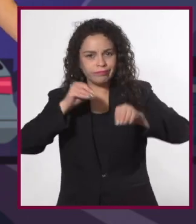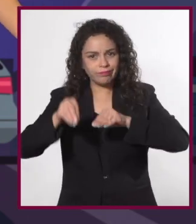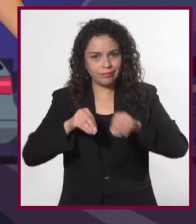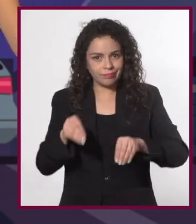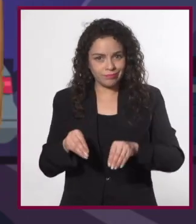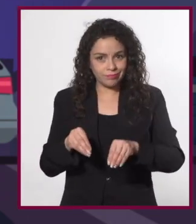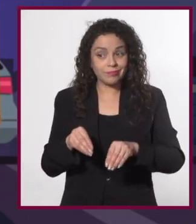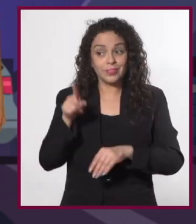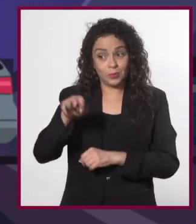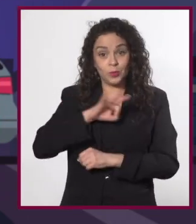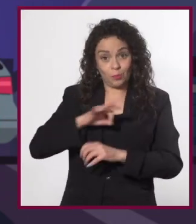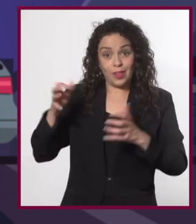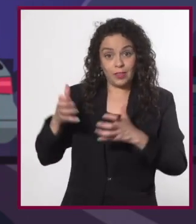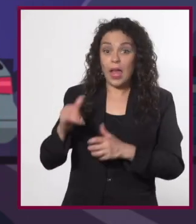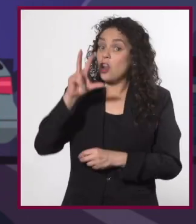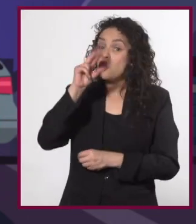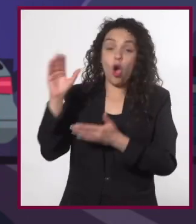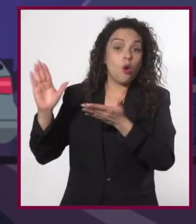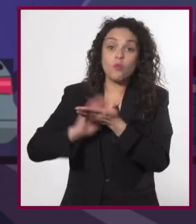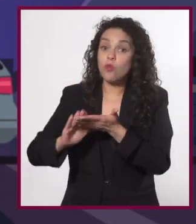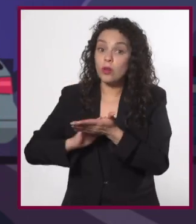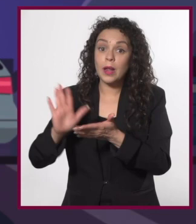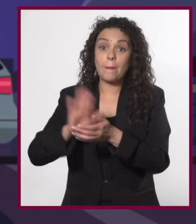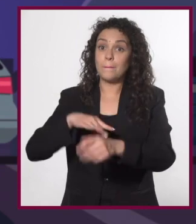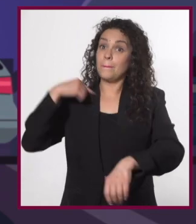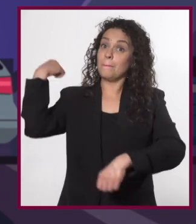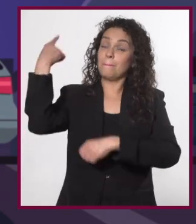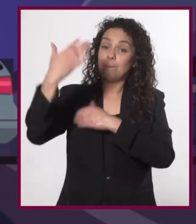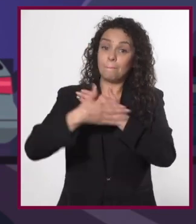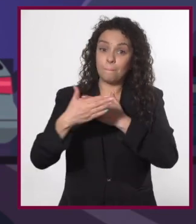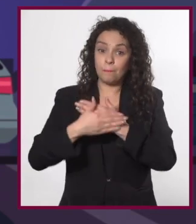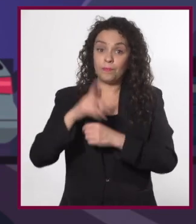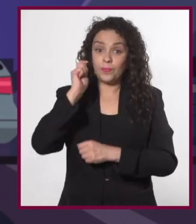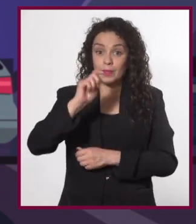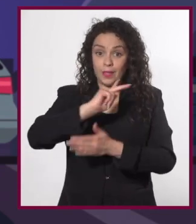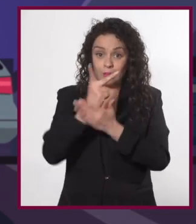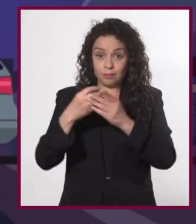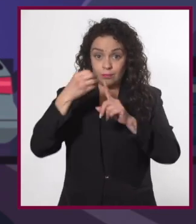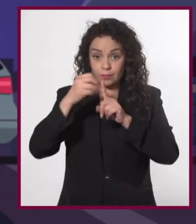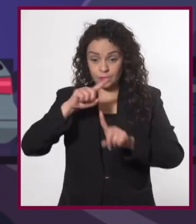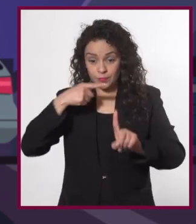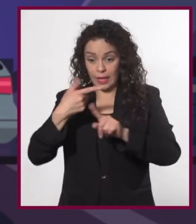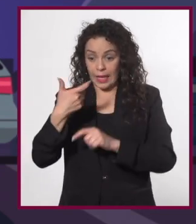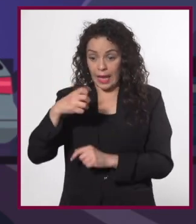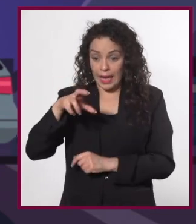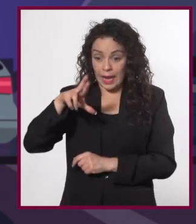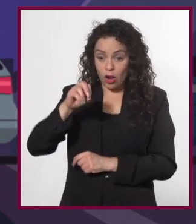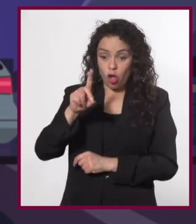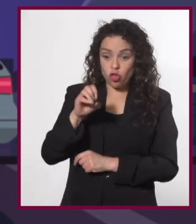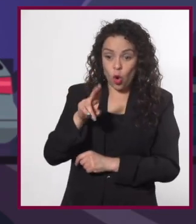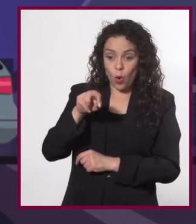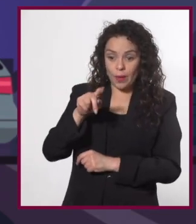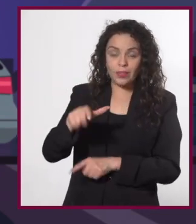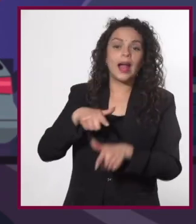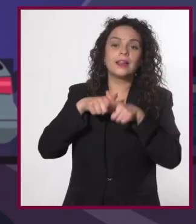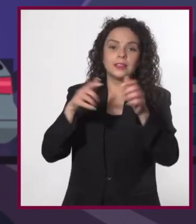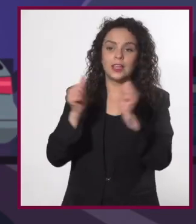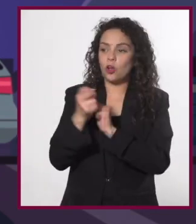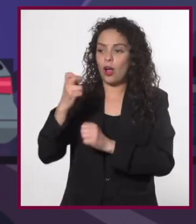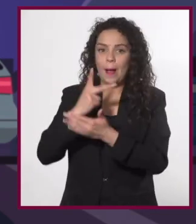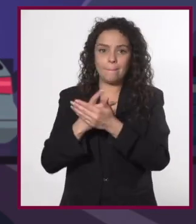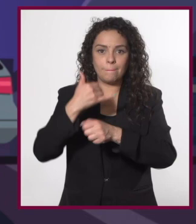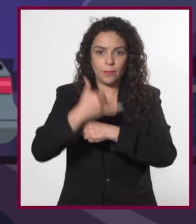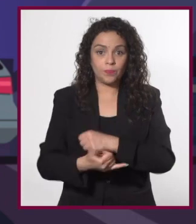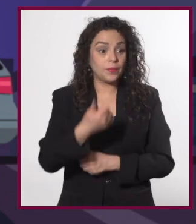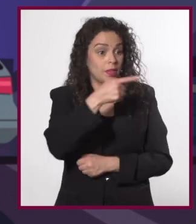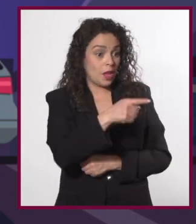puedes editarlo. Y no lo borres, porque en el siguiente programa sobre géneros documentales vamos a seguir con este proyecto. Y Hugo